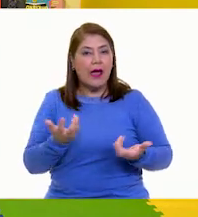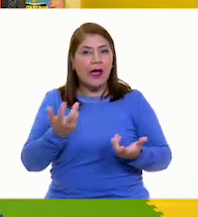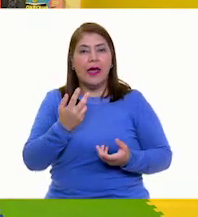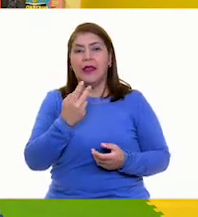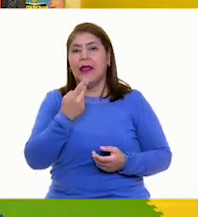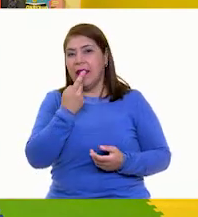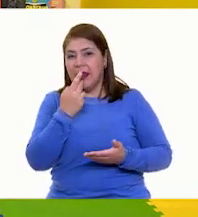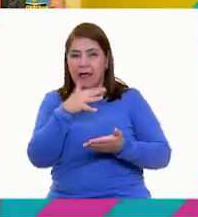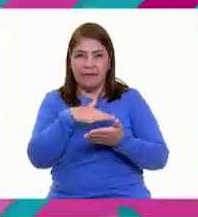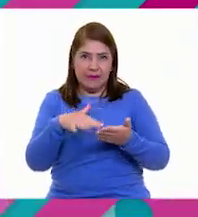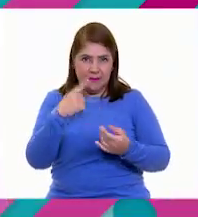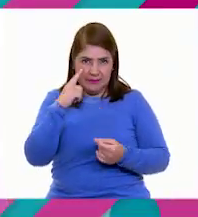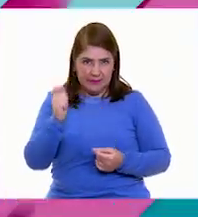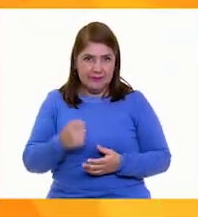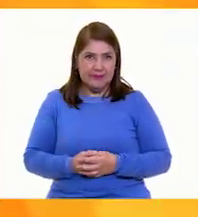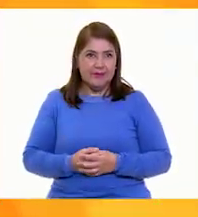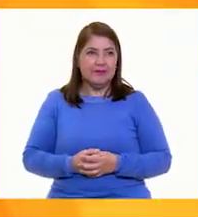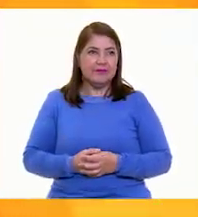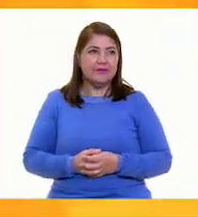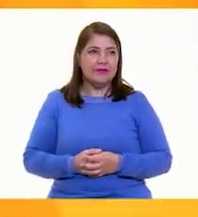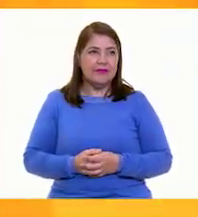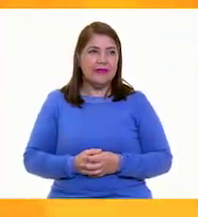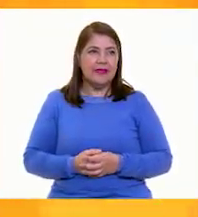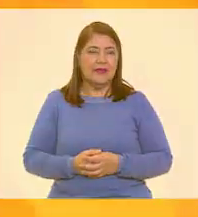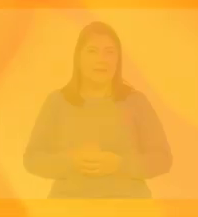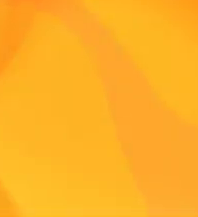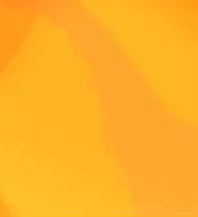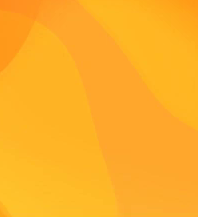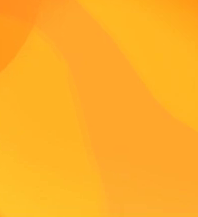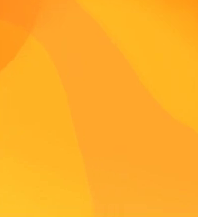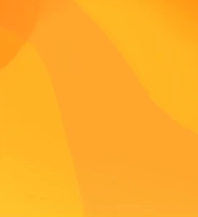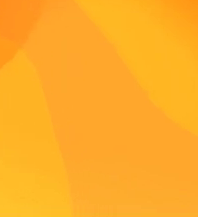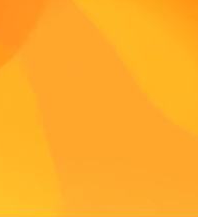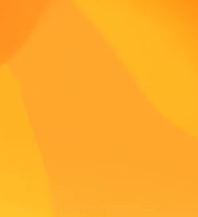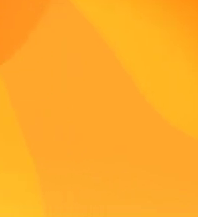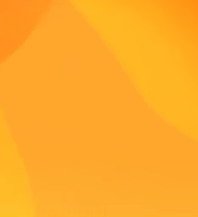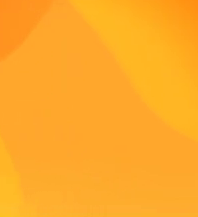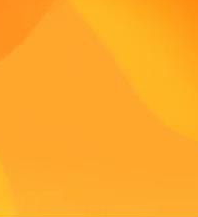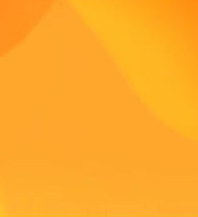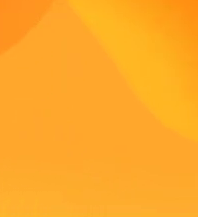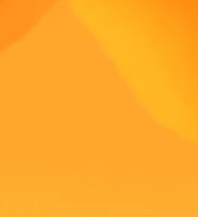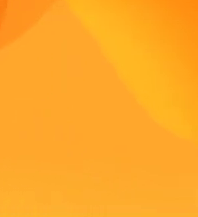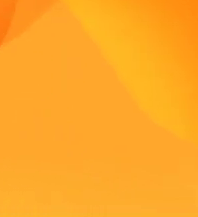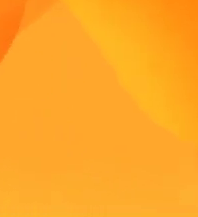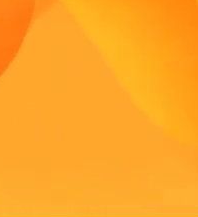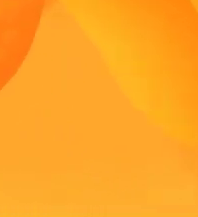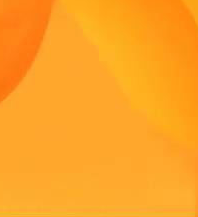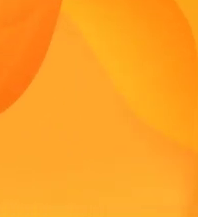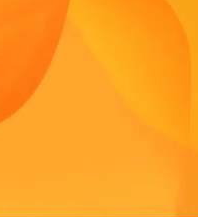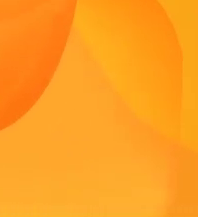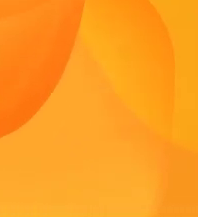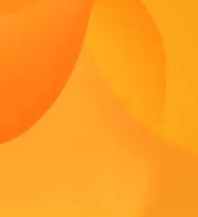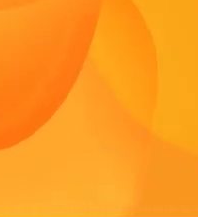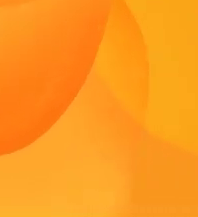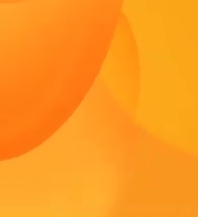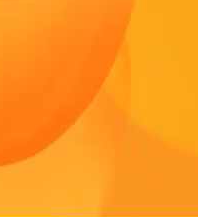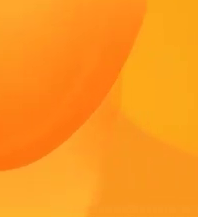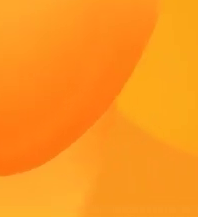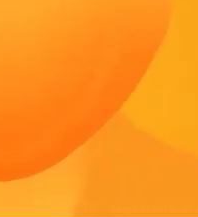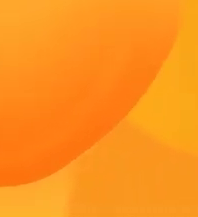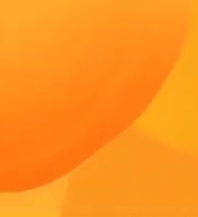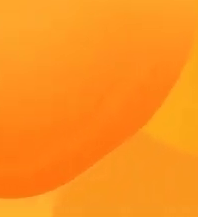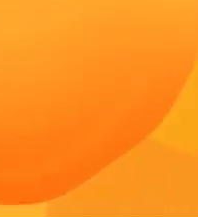alta. ¡Ay, disfrútenlo! ¡Hola, hola! ¡Ay, está en el agua! ¿Ese qué es? ¡Hola, hola! ¡Ay, es un